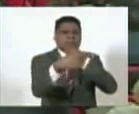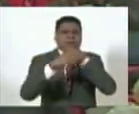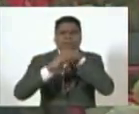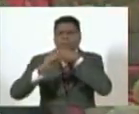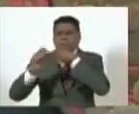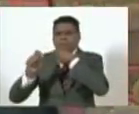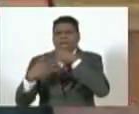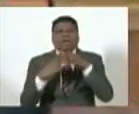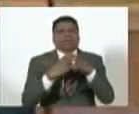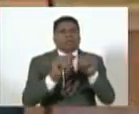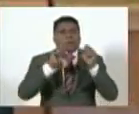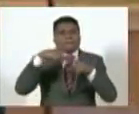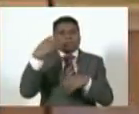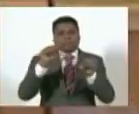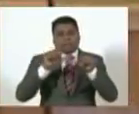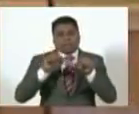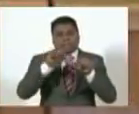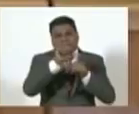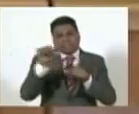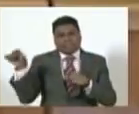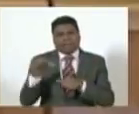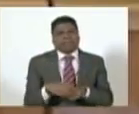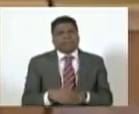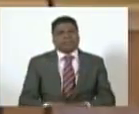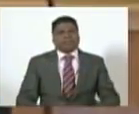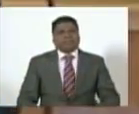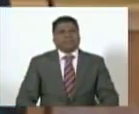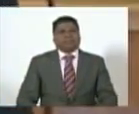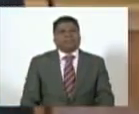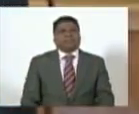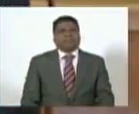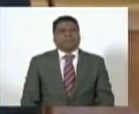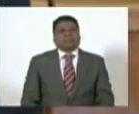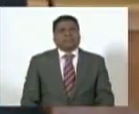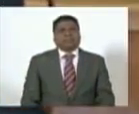en las próximas semanas seguir activando. Dos líneas.